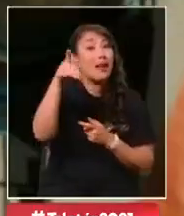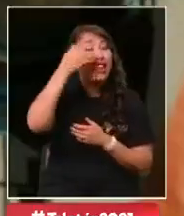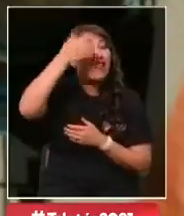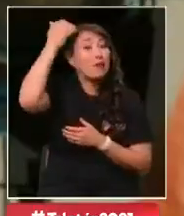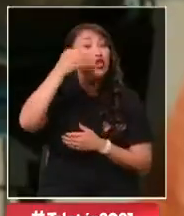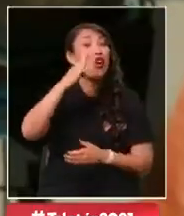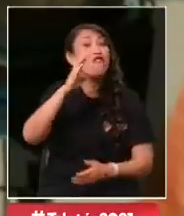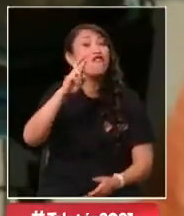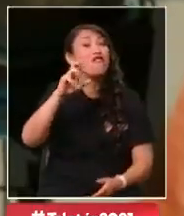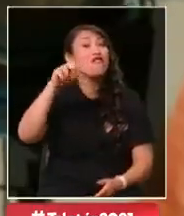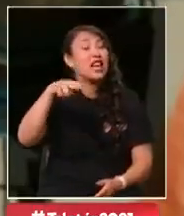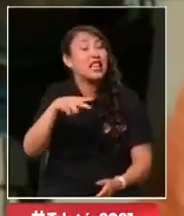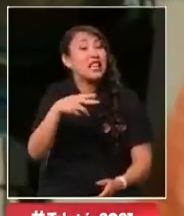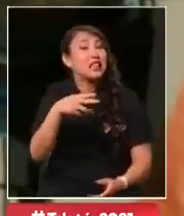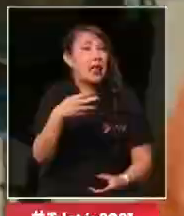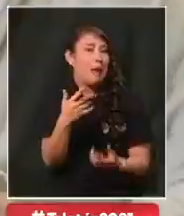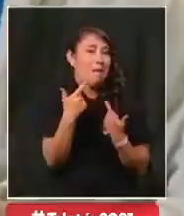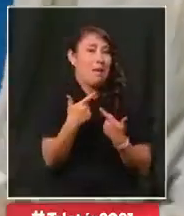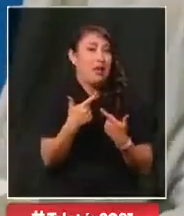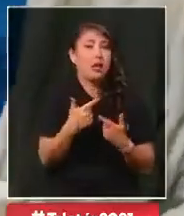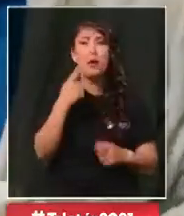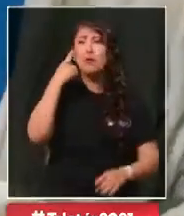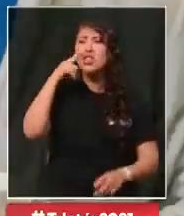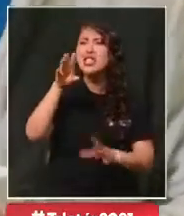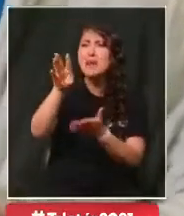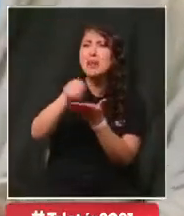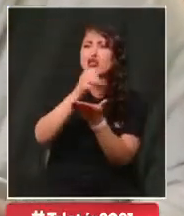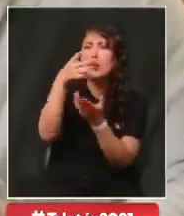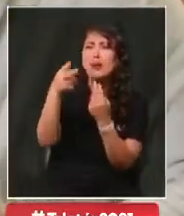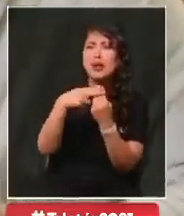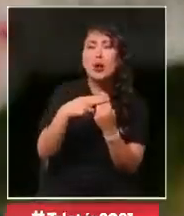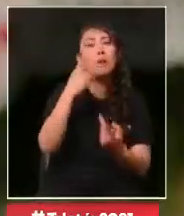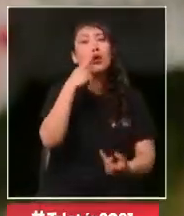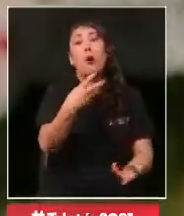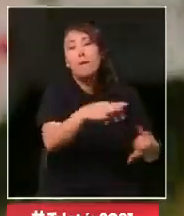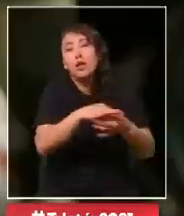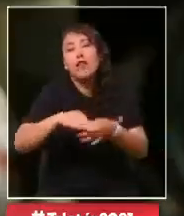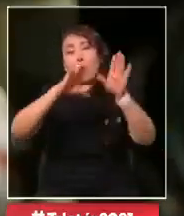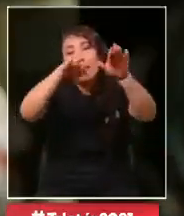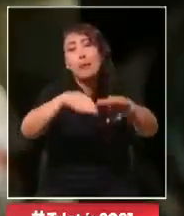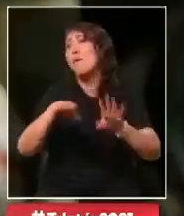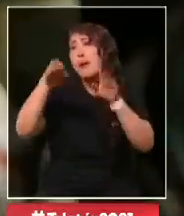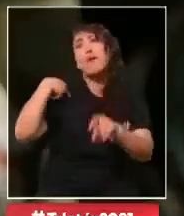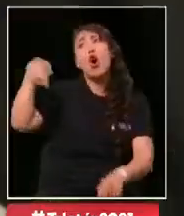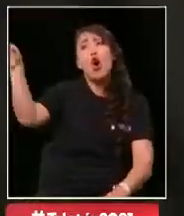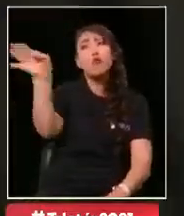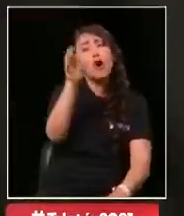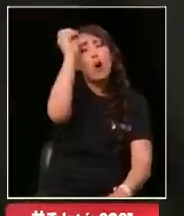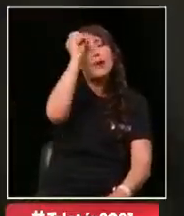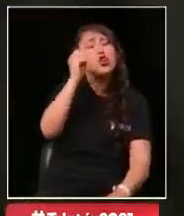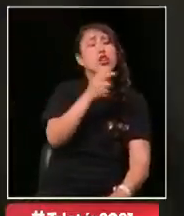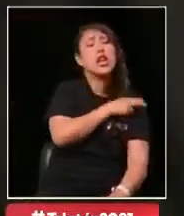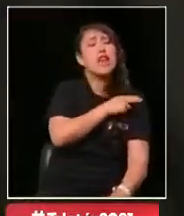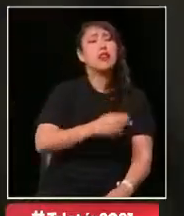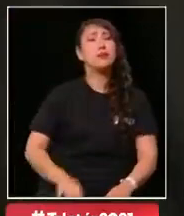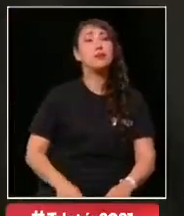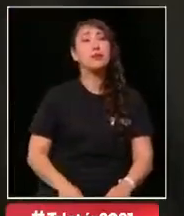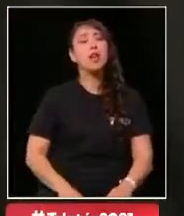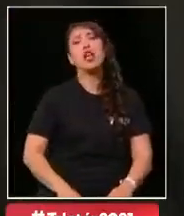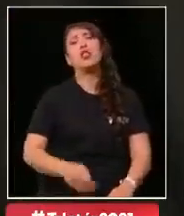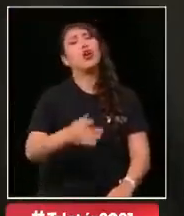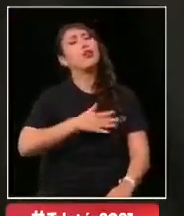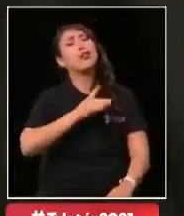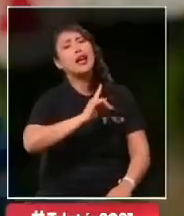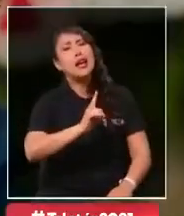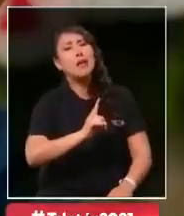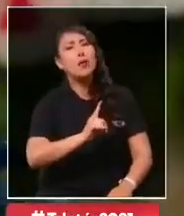con eso. Es una imitación y es para Teletón. Con mayor razón. Con mayor razón, como dice mi Capi. Pero bueno. No queremos que se